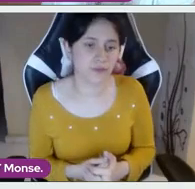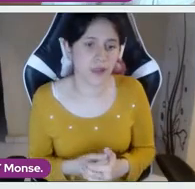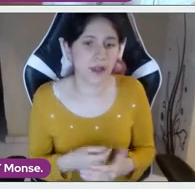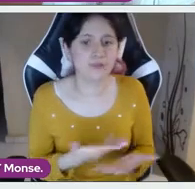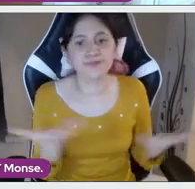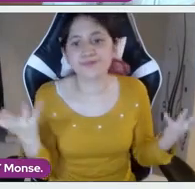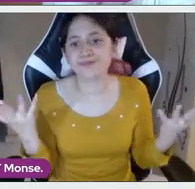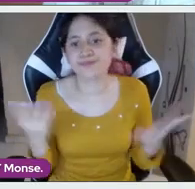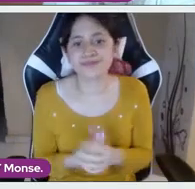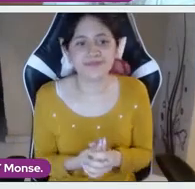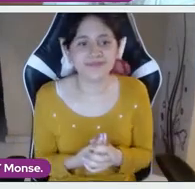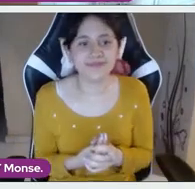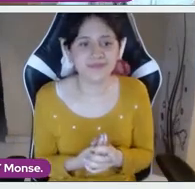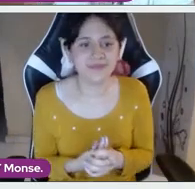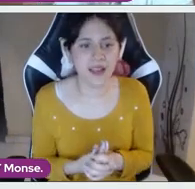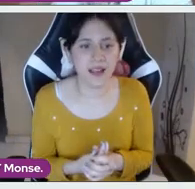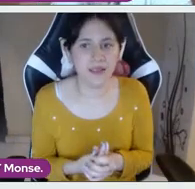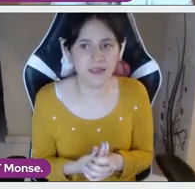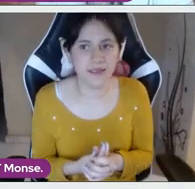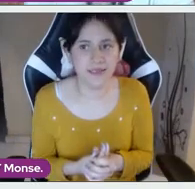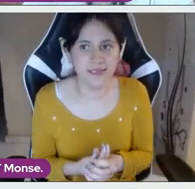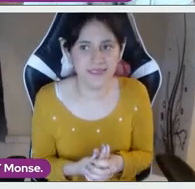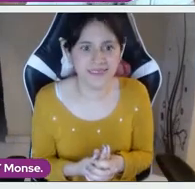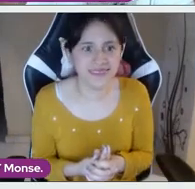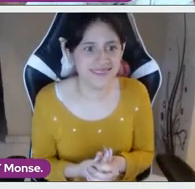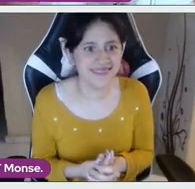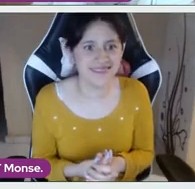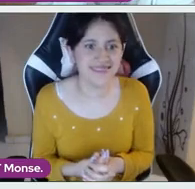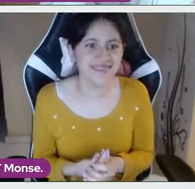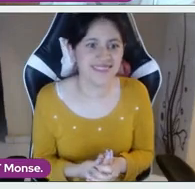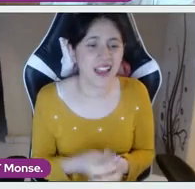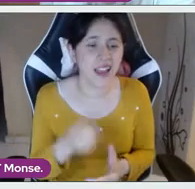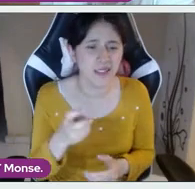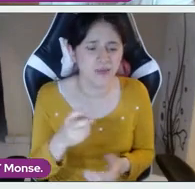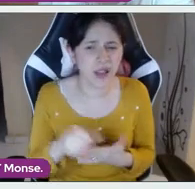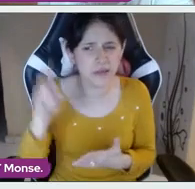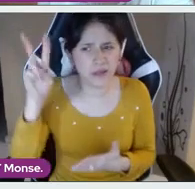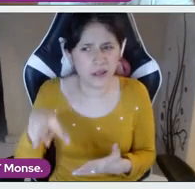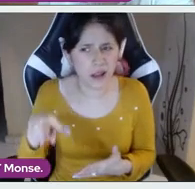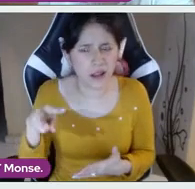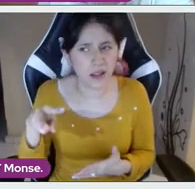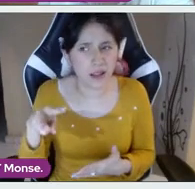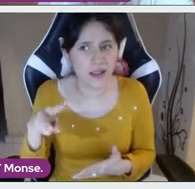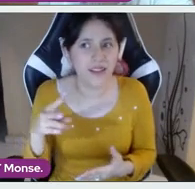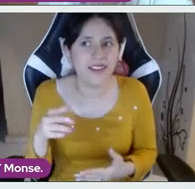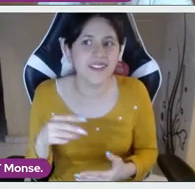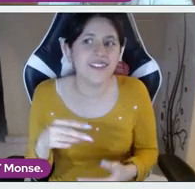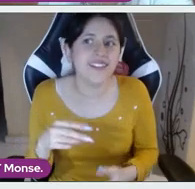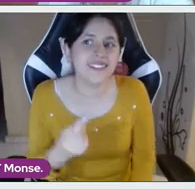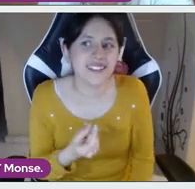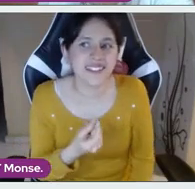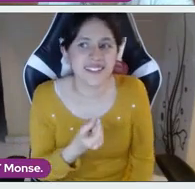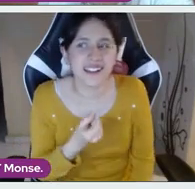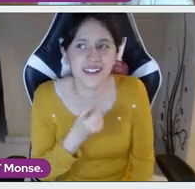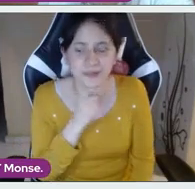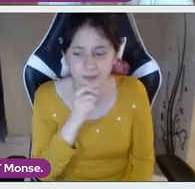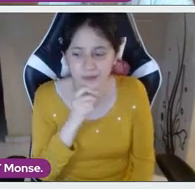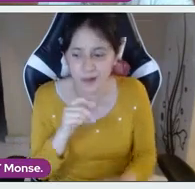Doctoras, el huevo, la gallina. ¿Es verdad, infancia es destino?